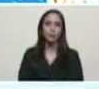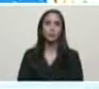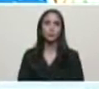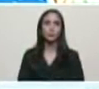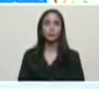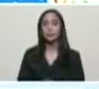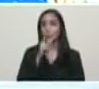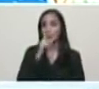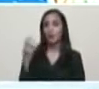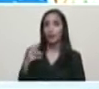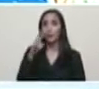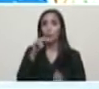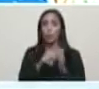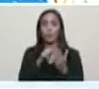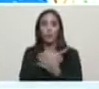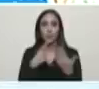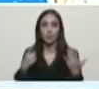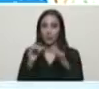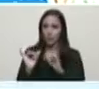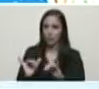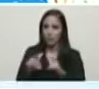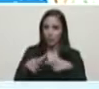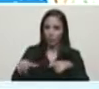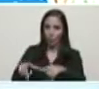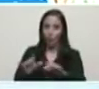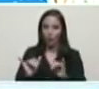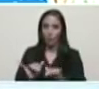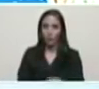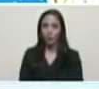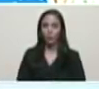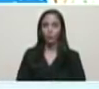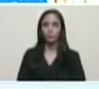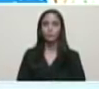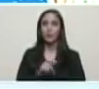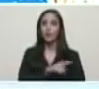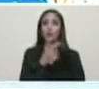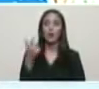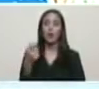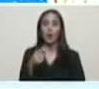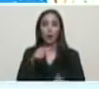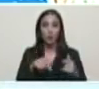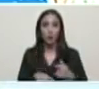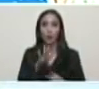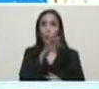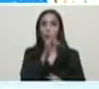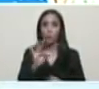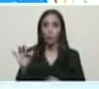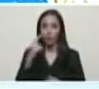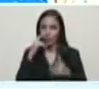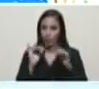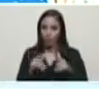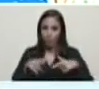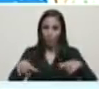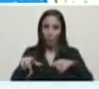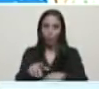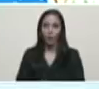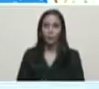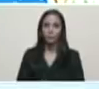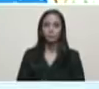el año 2016 aquí mismo en este mismo cuartel histórico